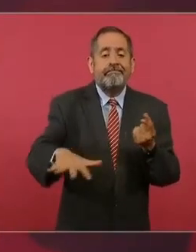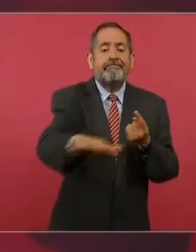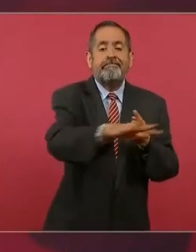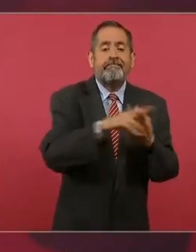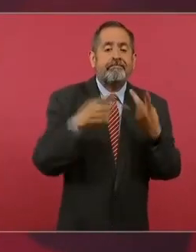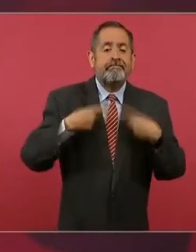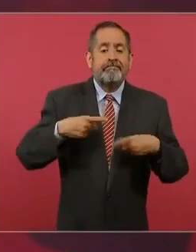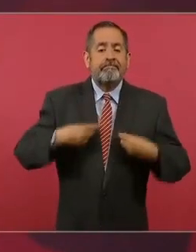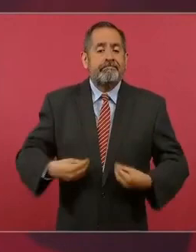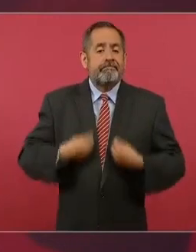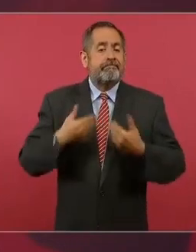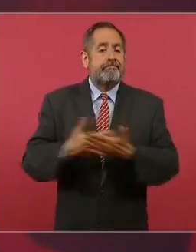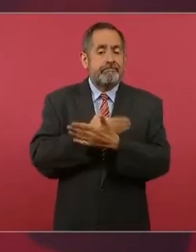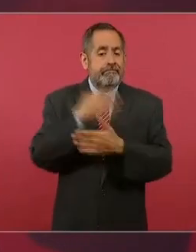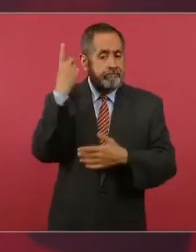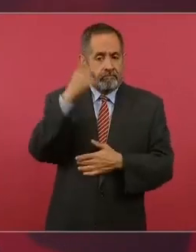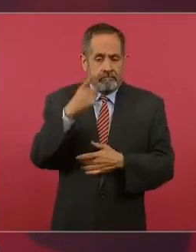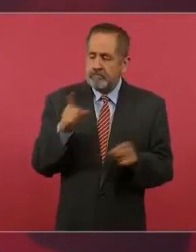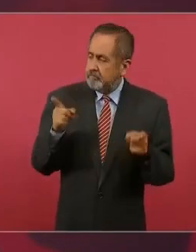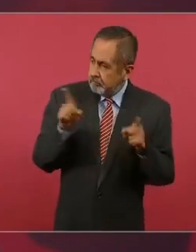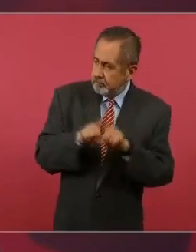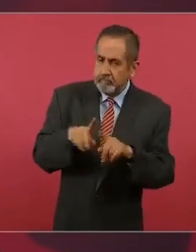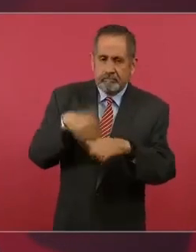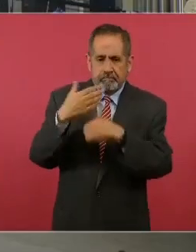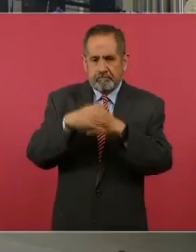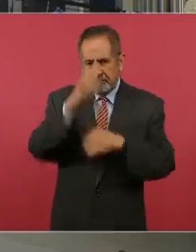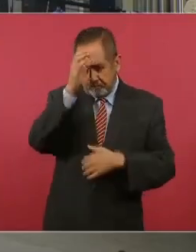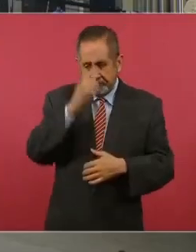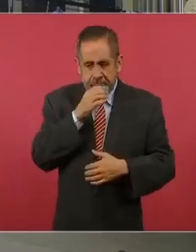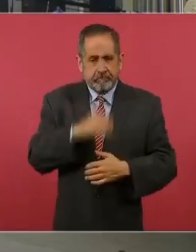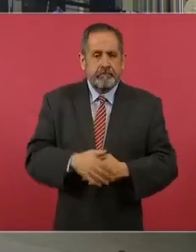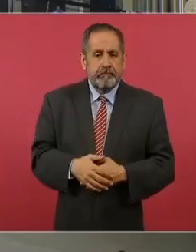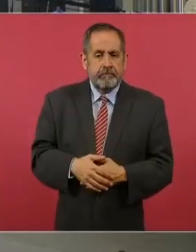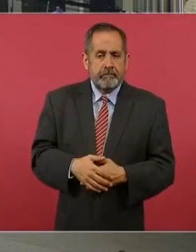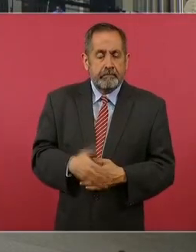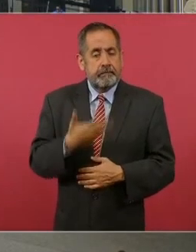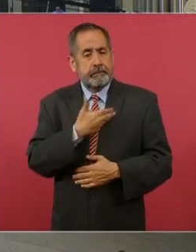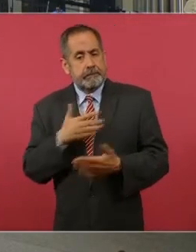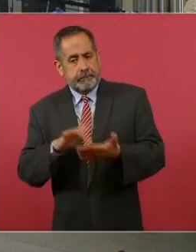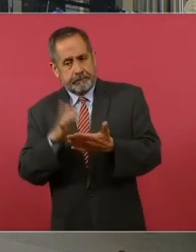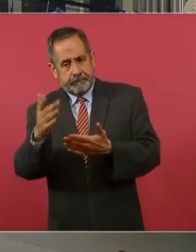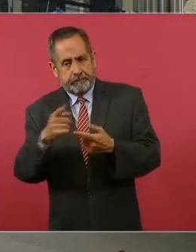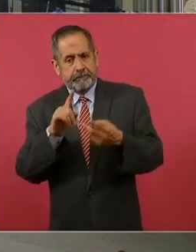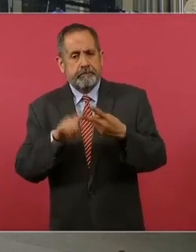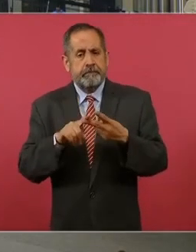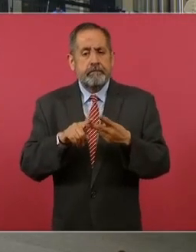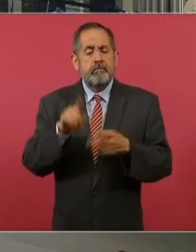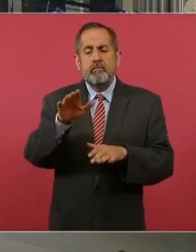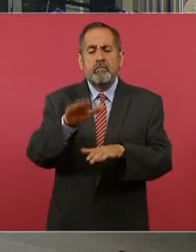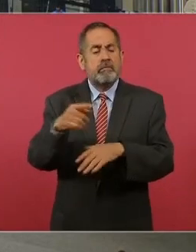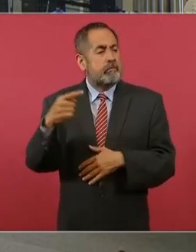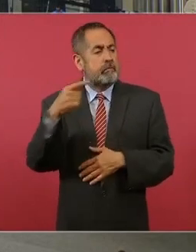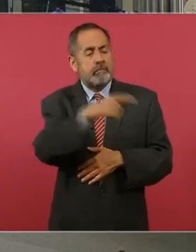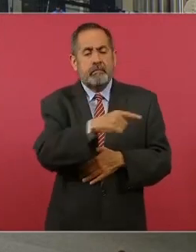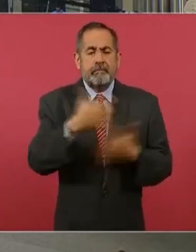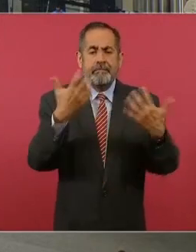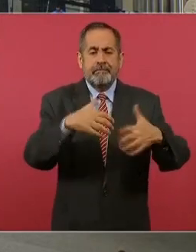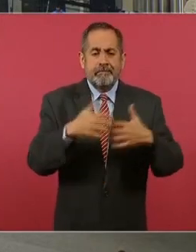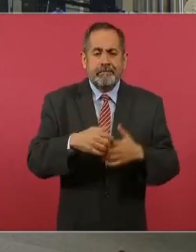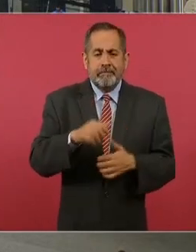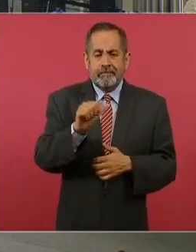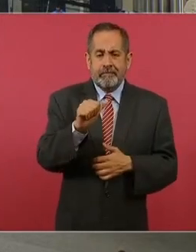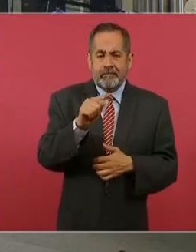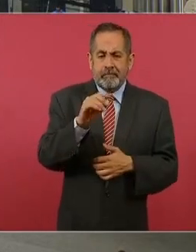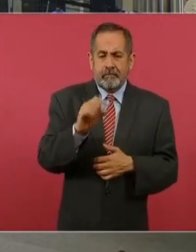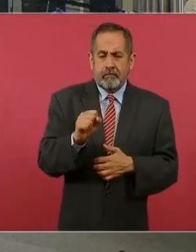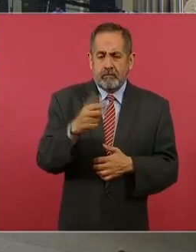de Durango, y lo mismo en el caso de Coahuila. Gracias, presidente. Dándole seguimiento al tema de Altos Hornos de México, pues el impacto que esta